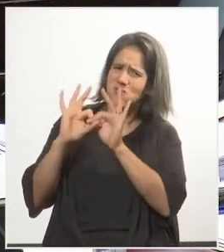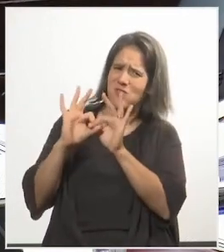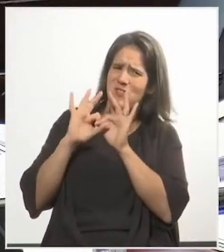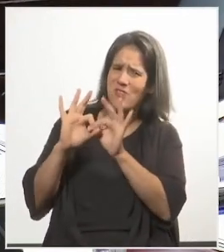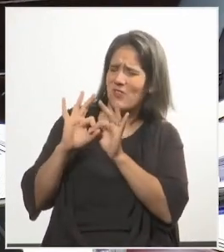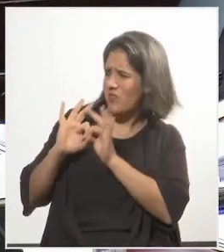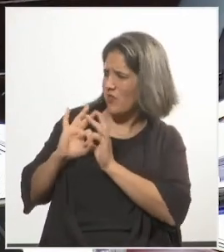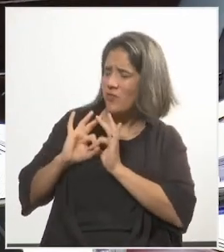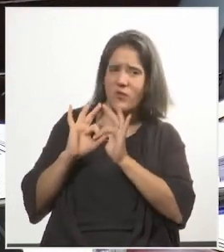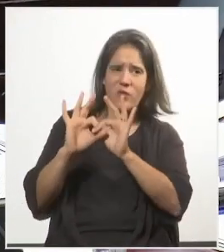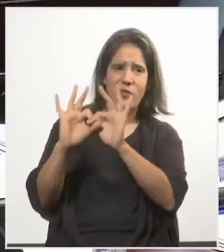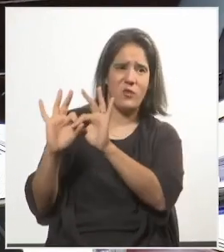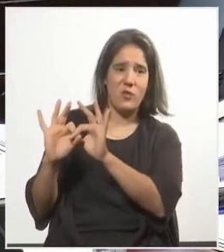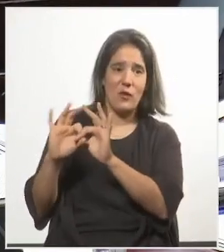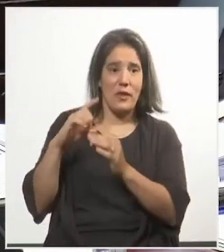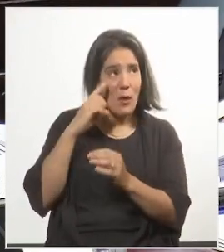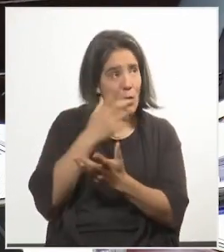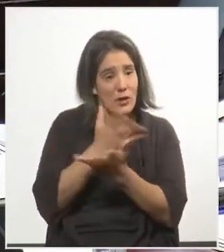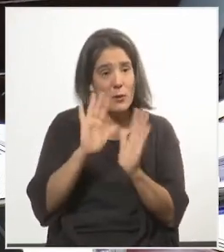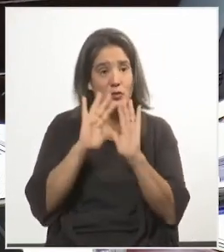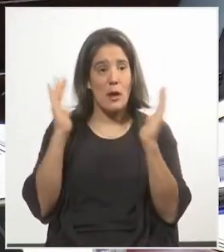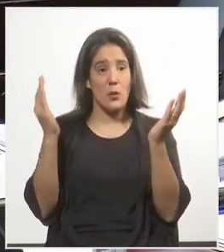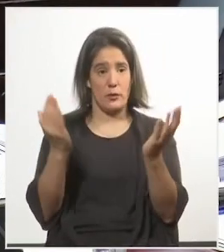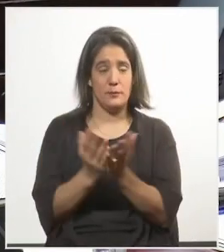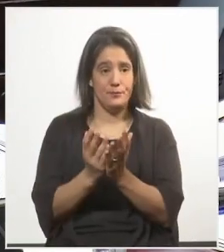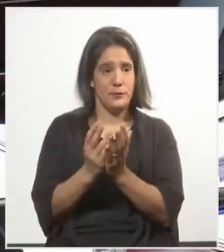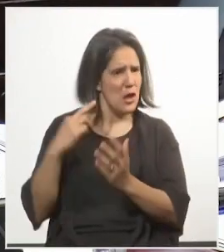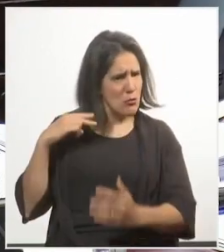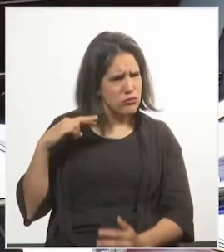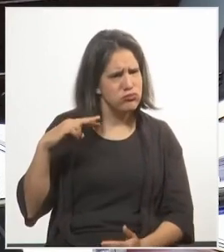mundo conoce. Y nos seguirá